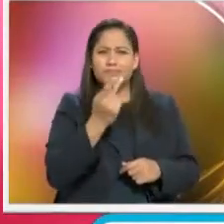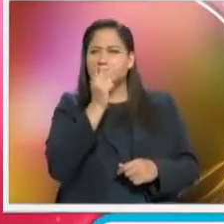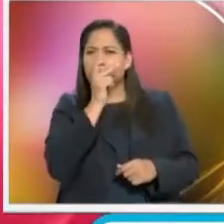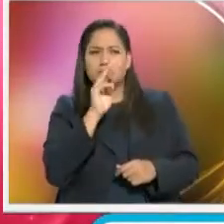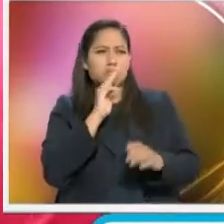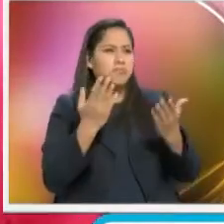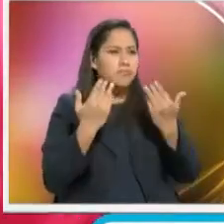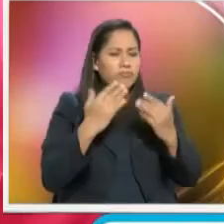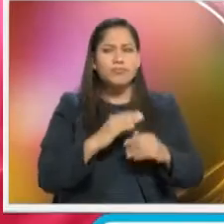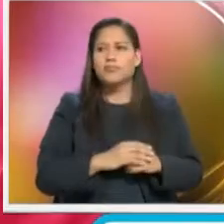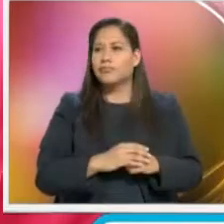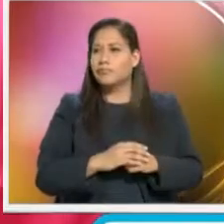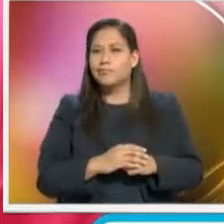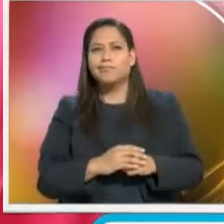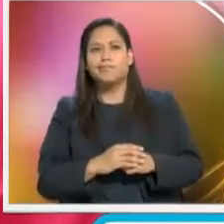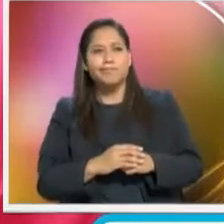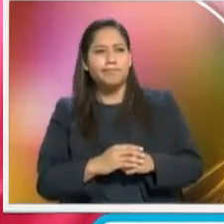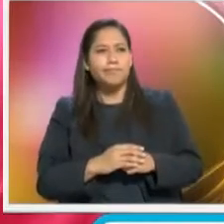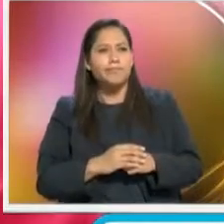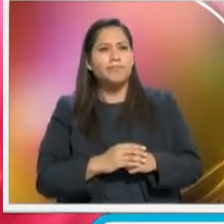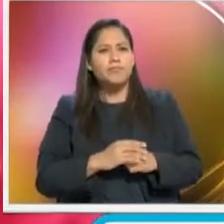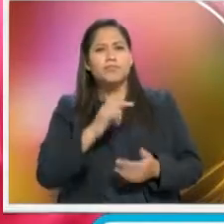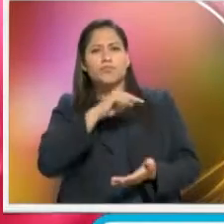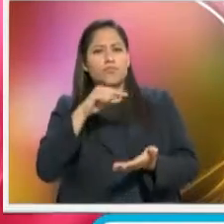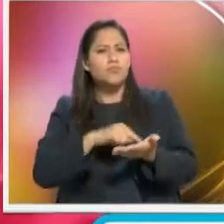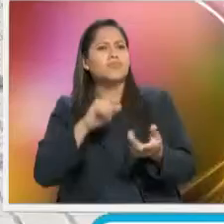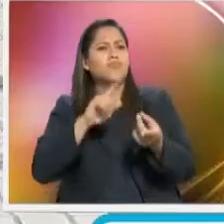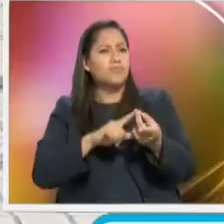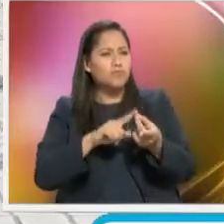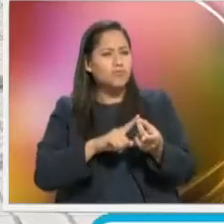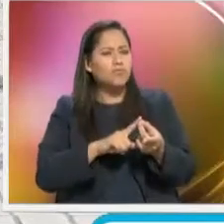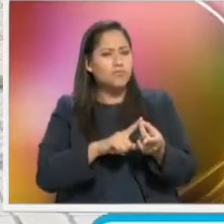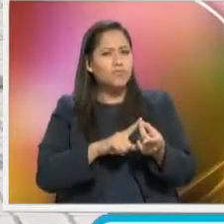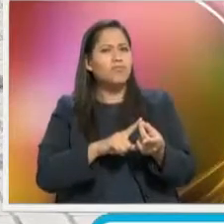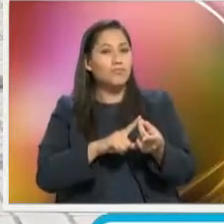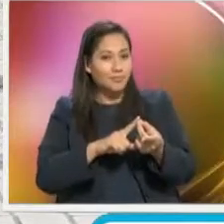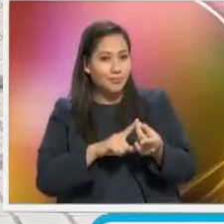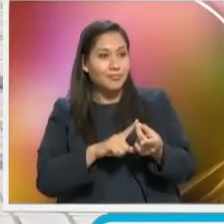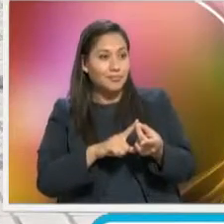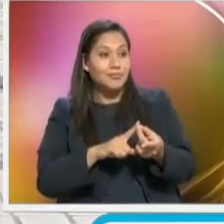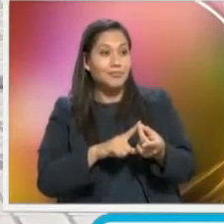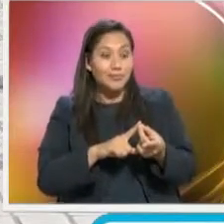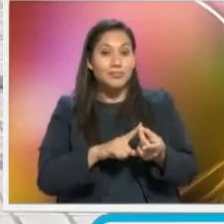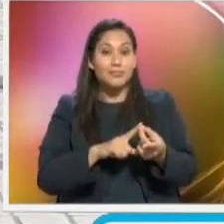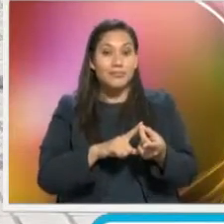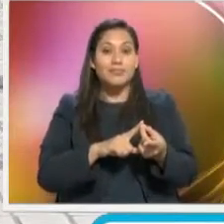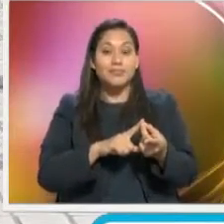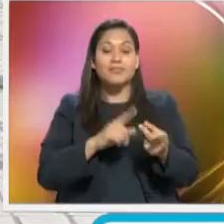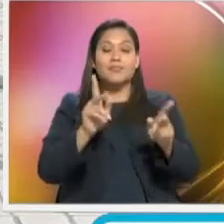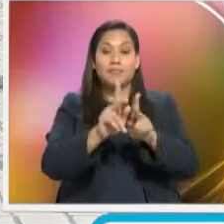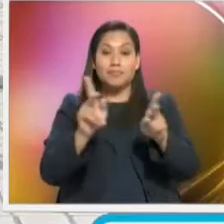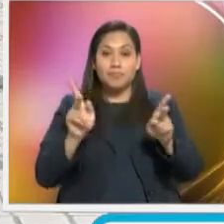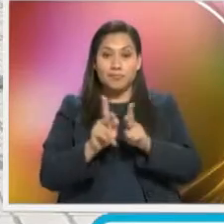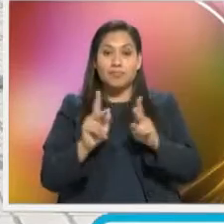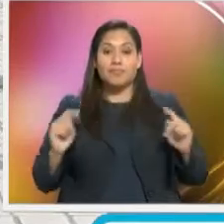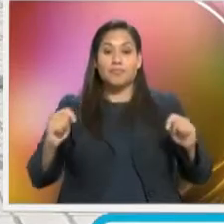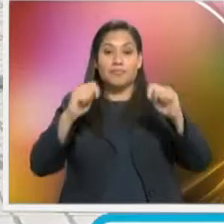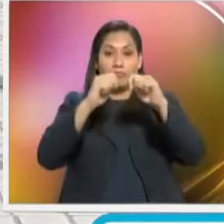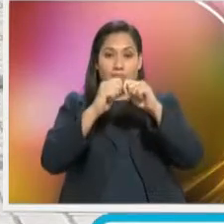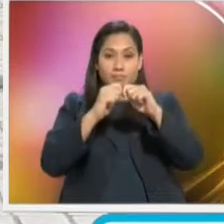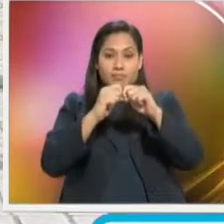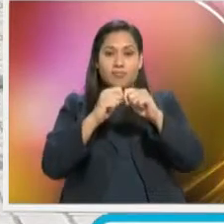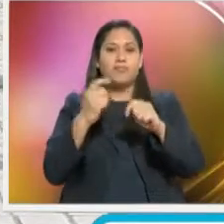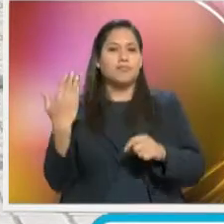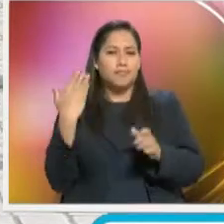también del lugar en el que generalmente se reunían. ¿Cuál sería? Pues generalmente el atrio de los templos